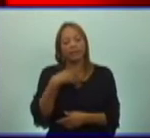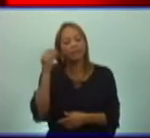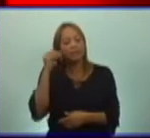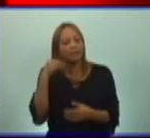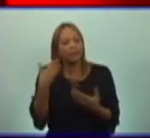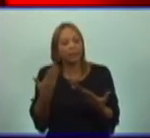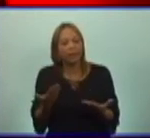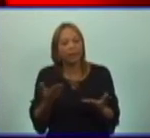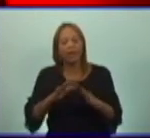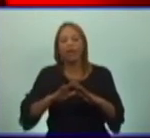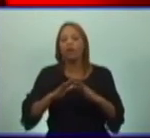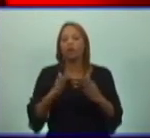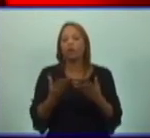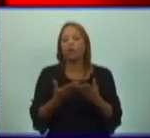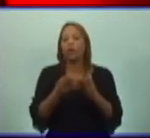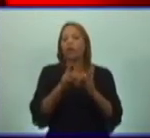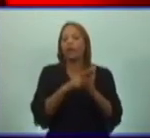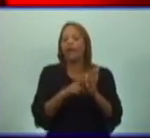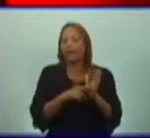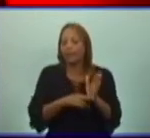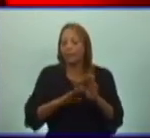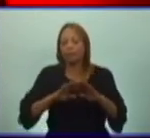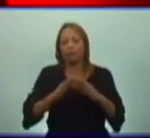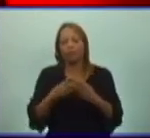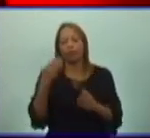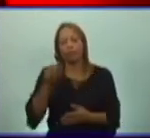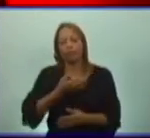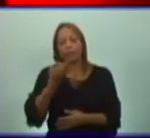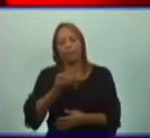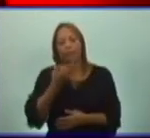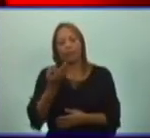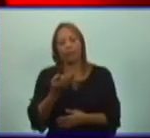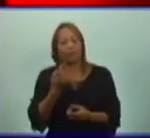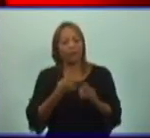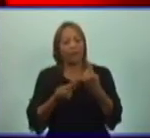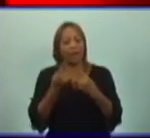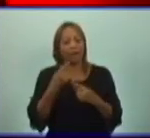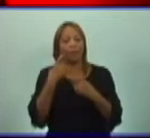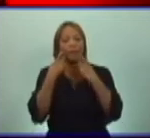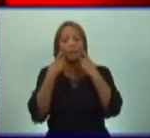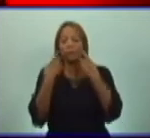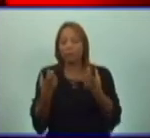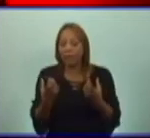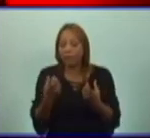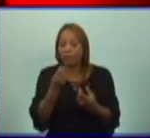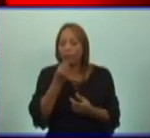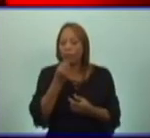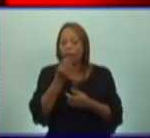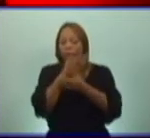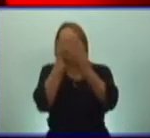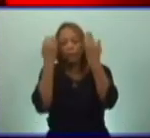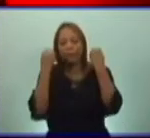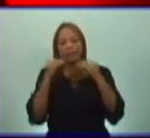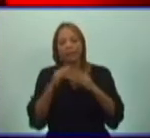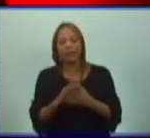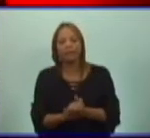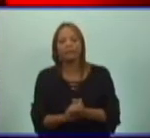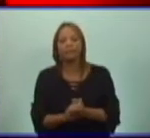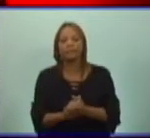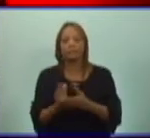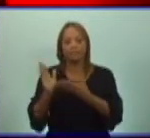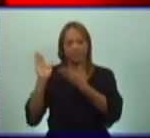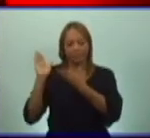los requerimientos que hemos explicado. Y algo, no podemos olvidar lo